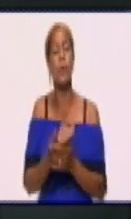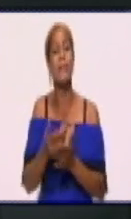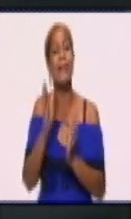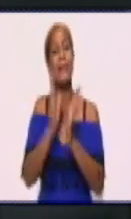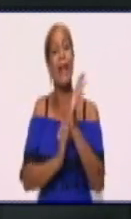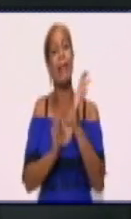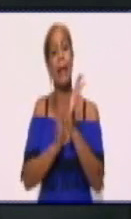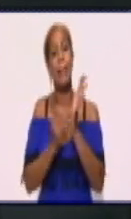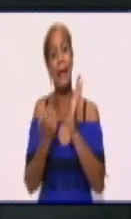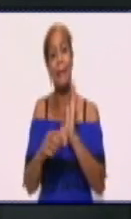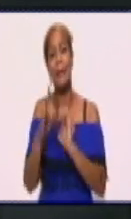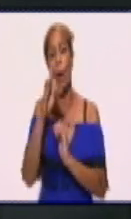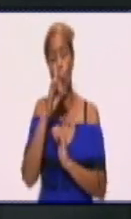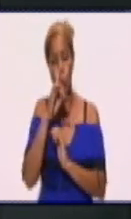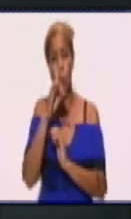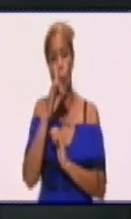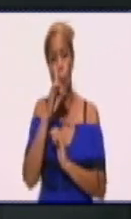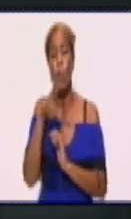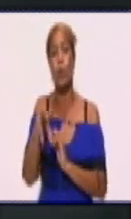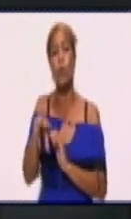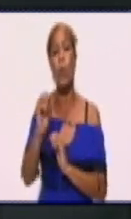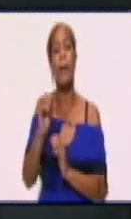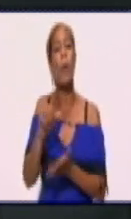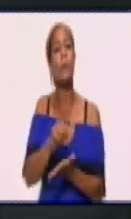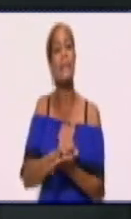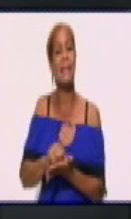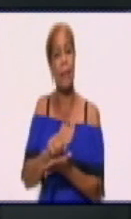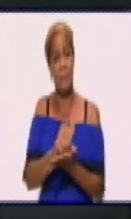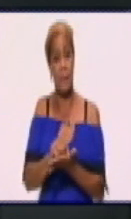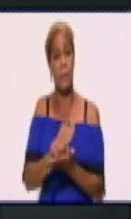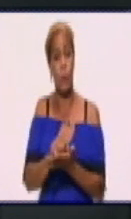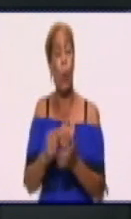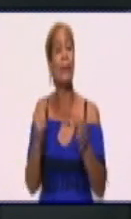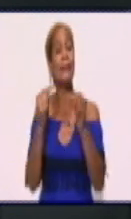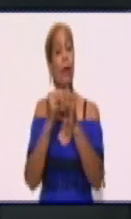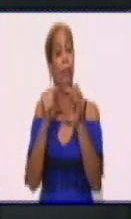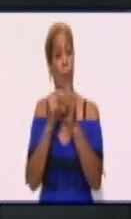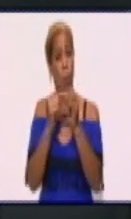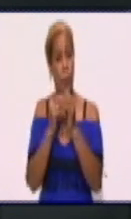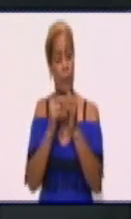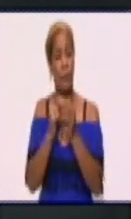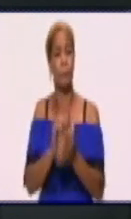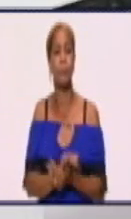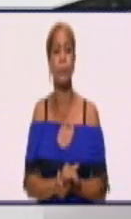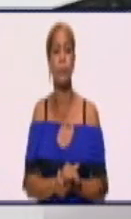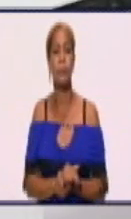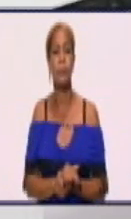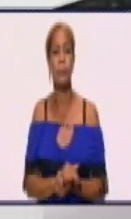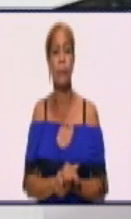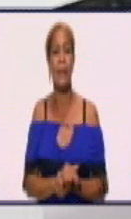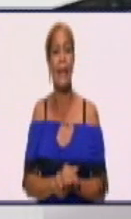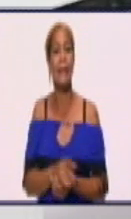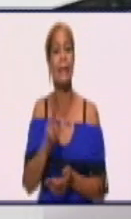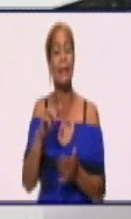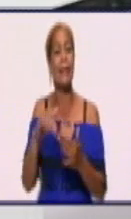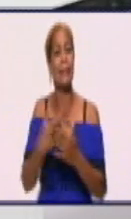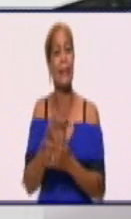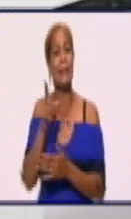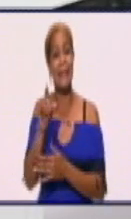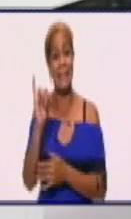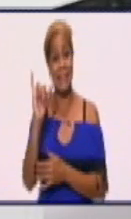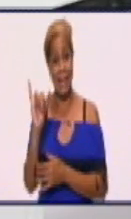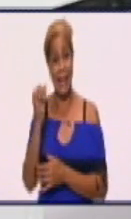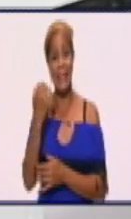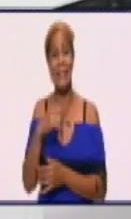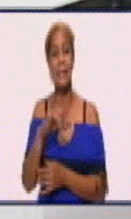con nuevas funcionalidades con nuevos servicios para esta aplicación desde cuando 16 de junio desde el